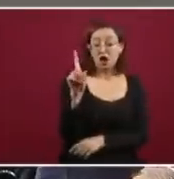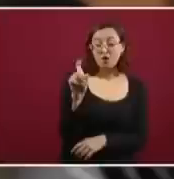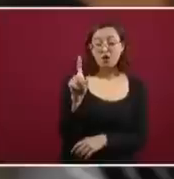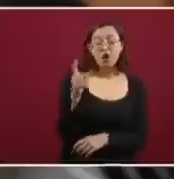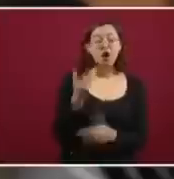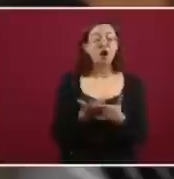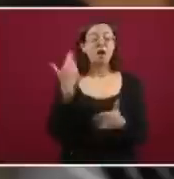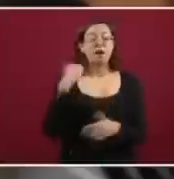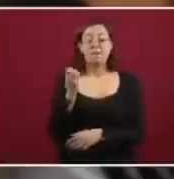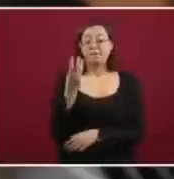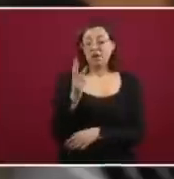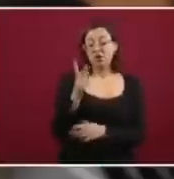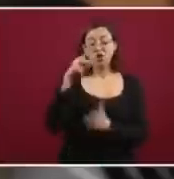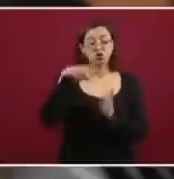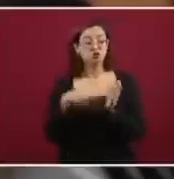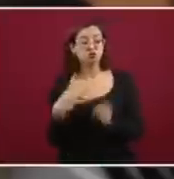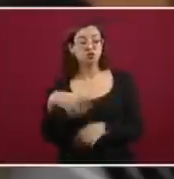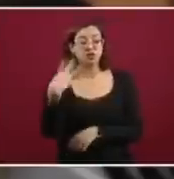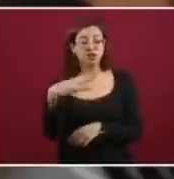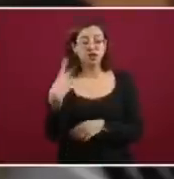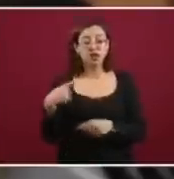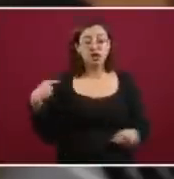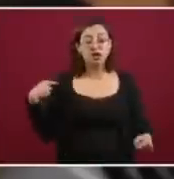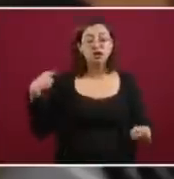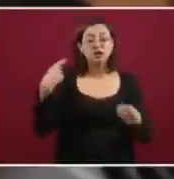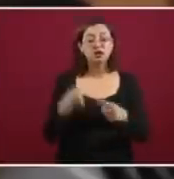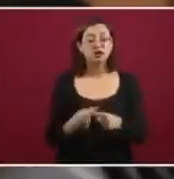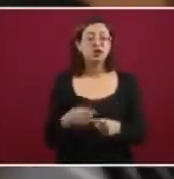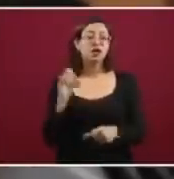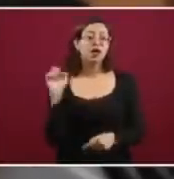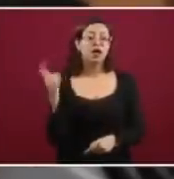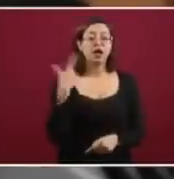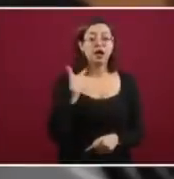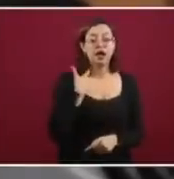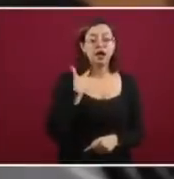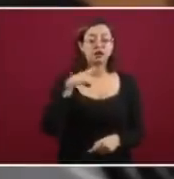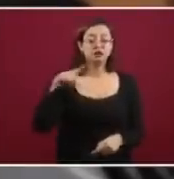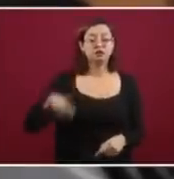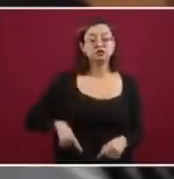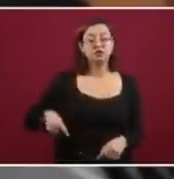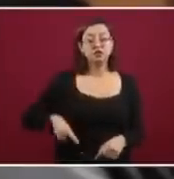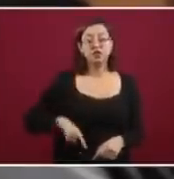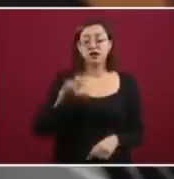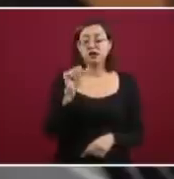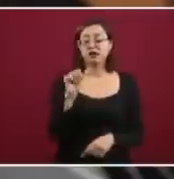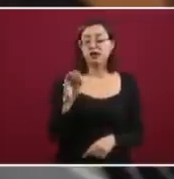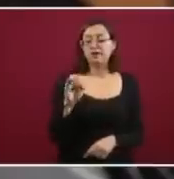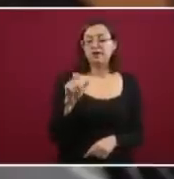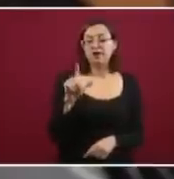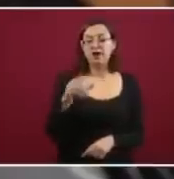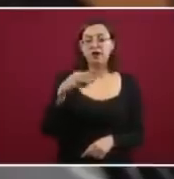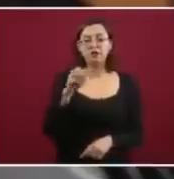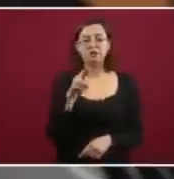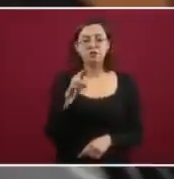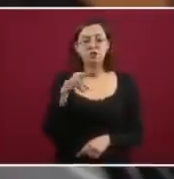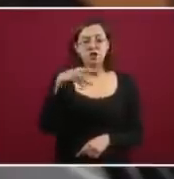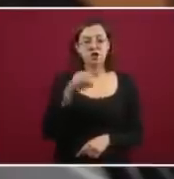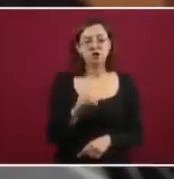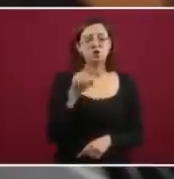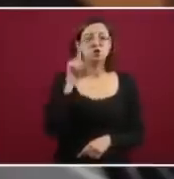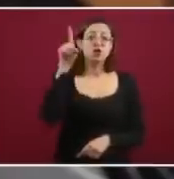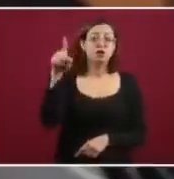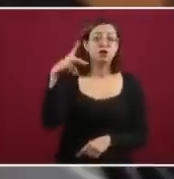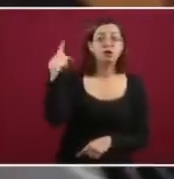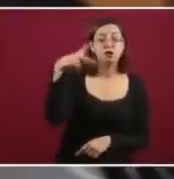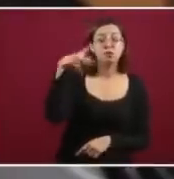mayo de 2014 el ex gobernador rafael moreno valle privatizó el servicio de agua potable en